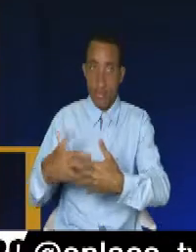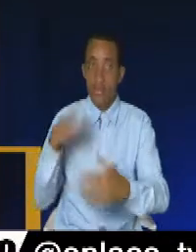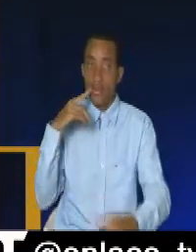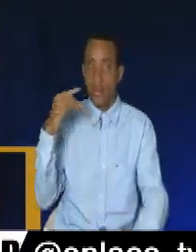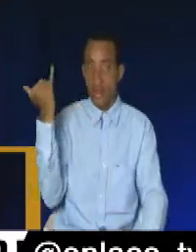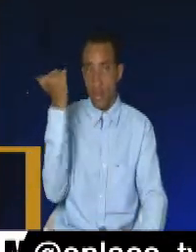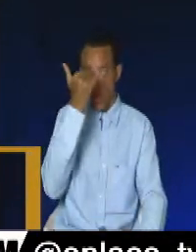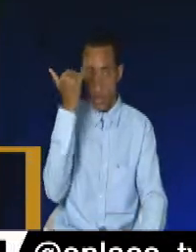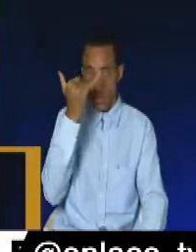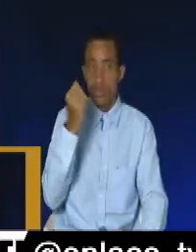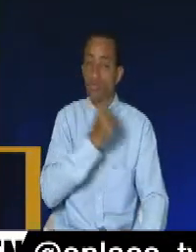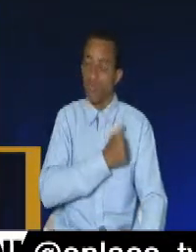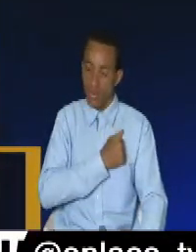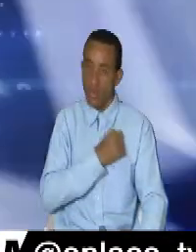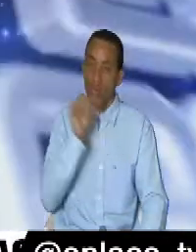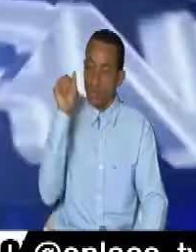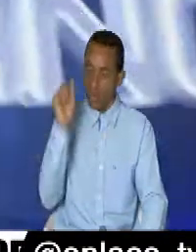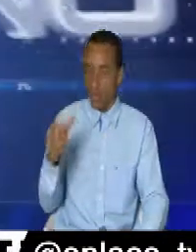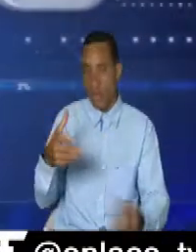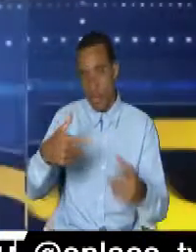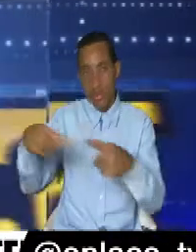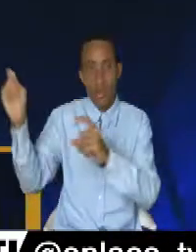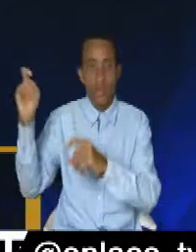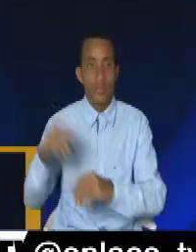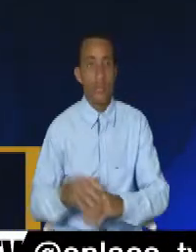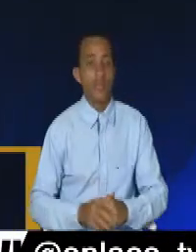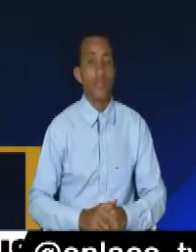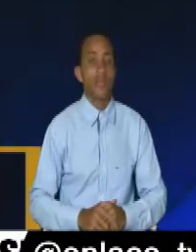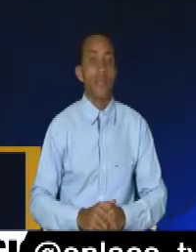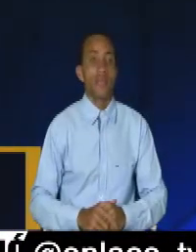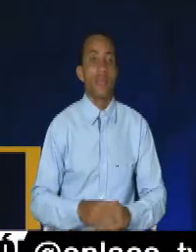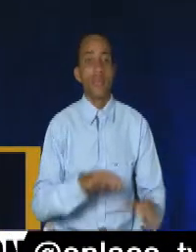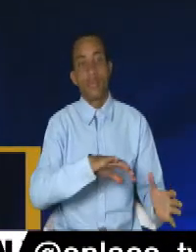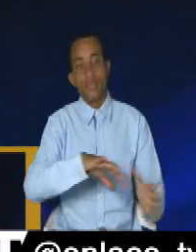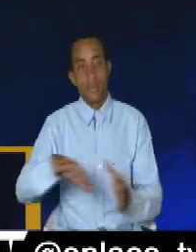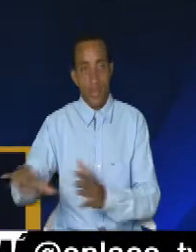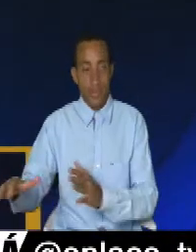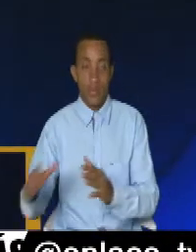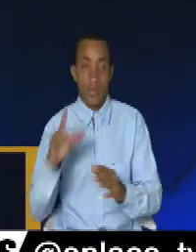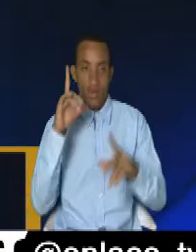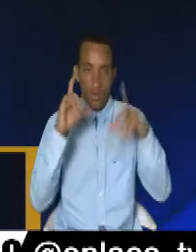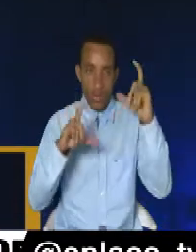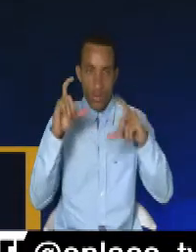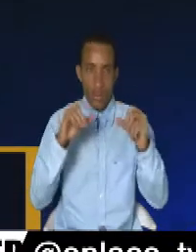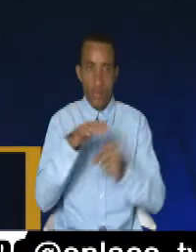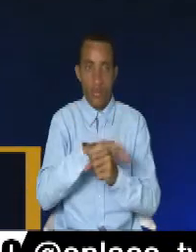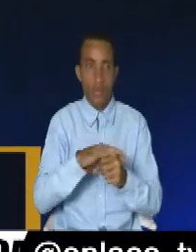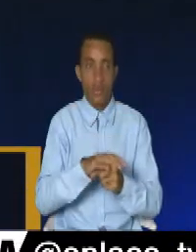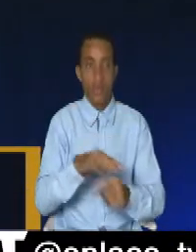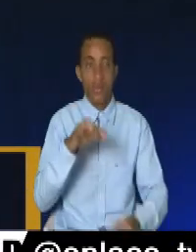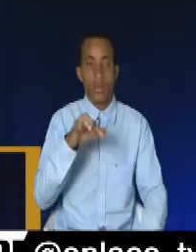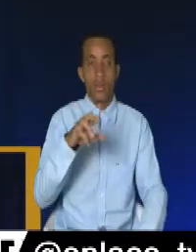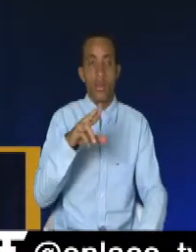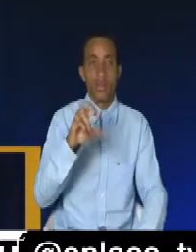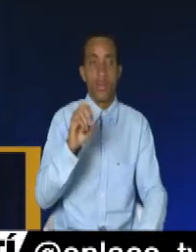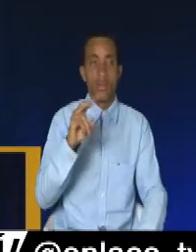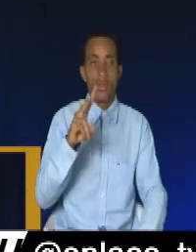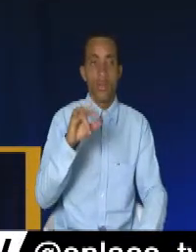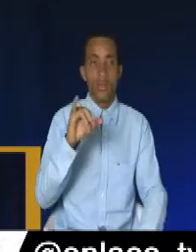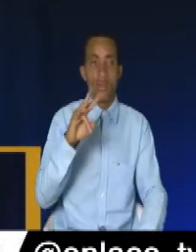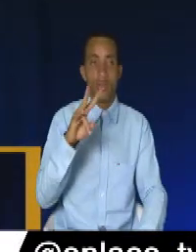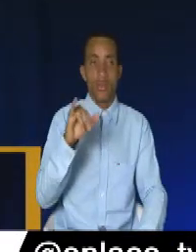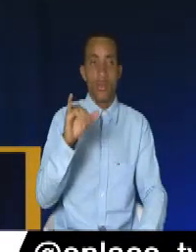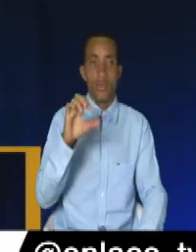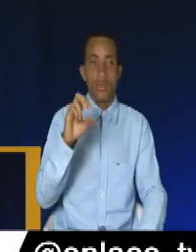que tome cartas en el asunto. Estas otras fotografías corresponden al barrio Provivienda. El denunciante está pidiendo